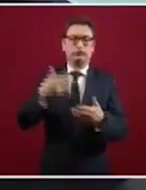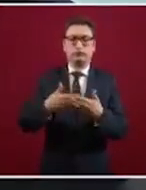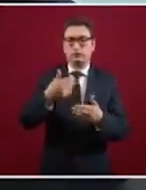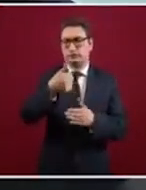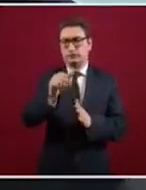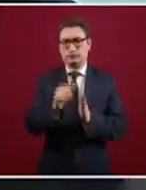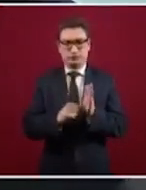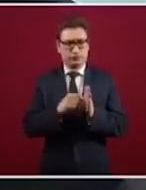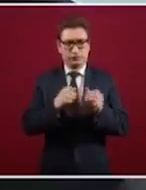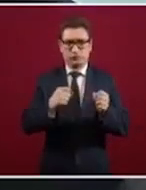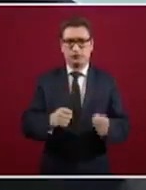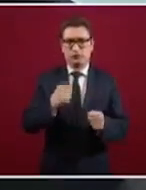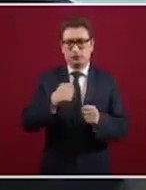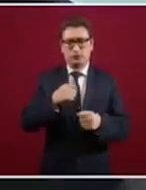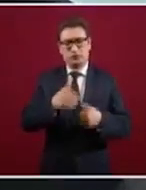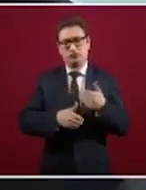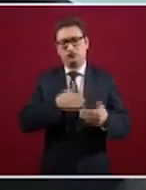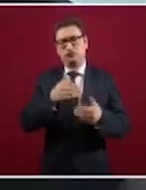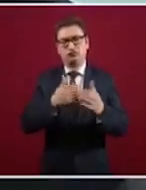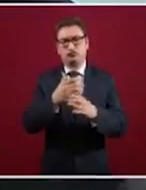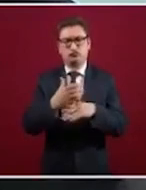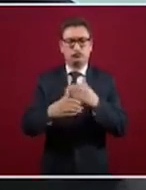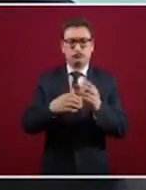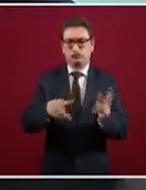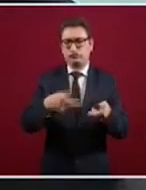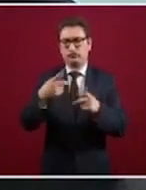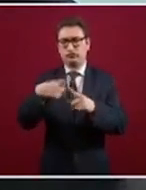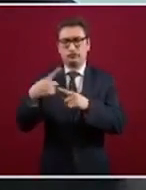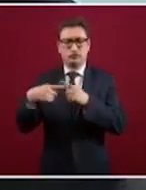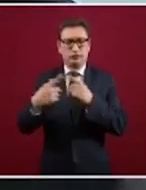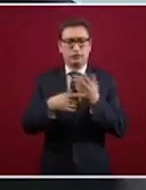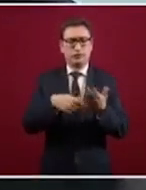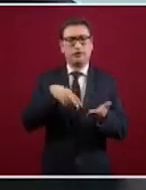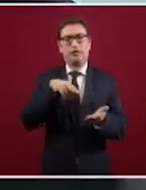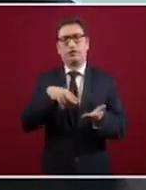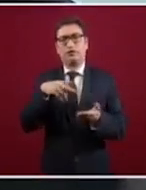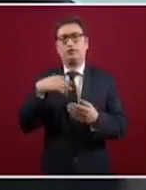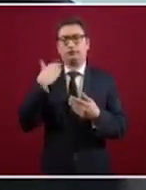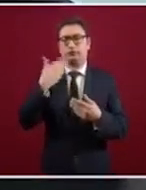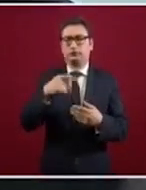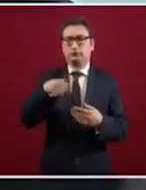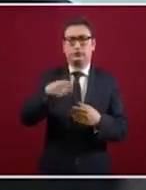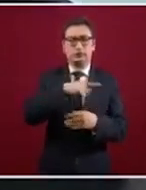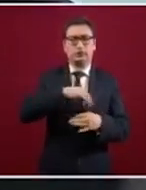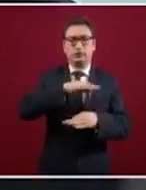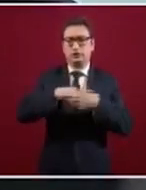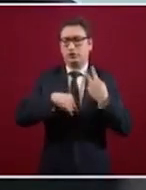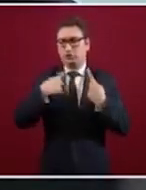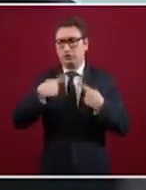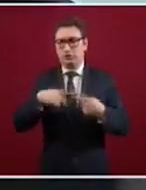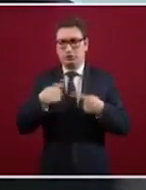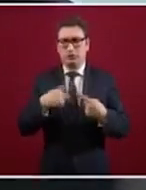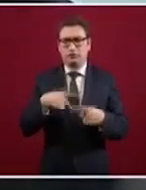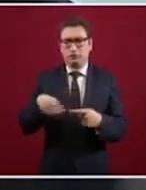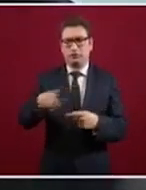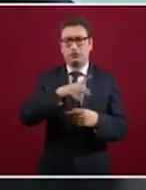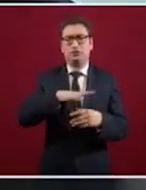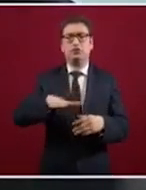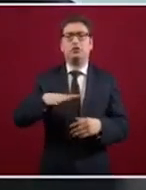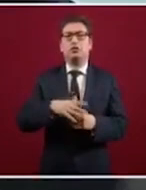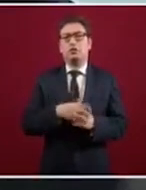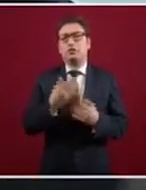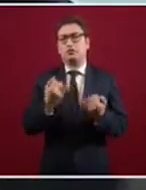ya con resultados muy tangibles muestra un arraigo entre la ciudadanía un arraigo que